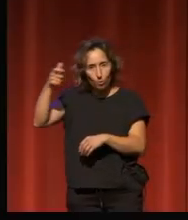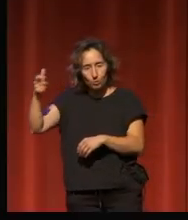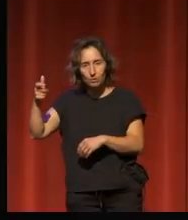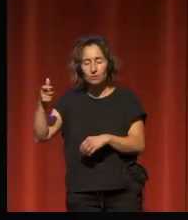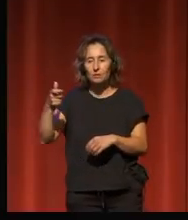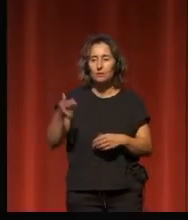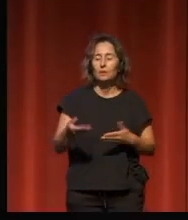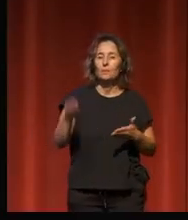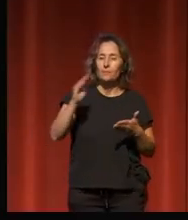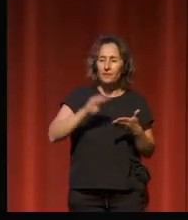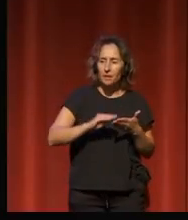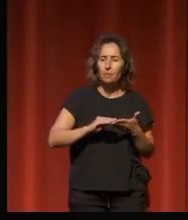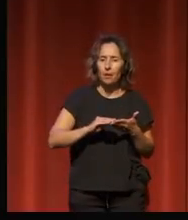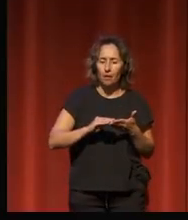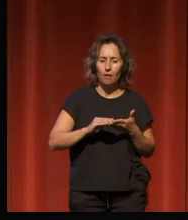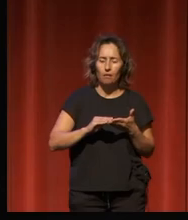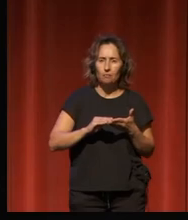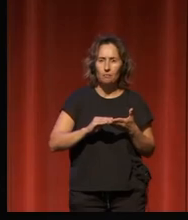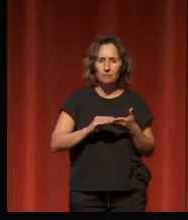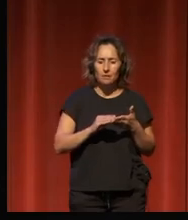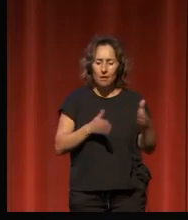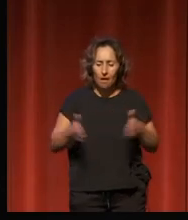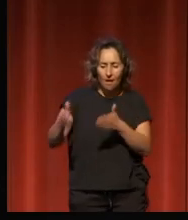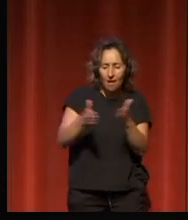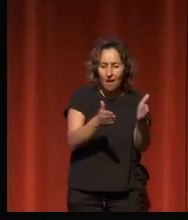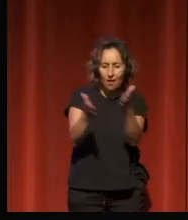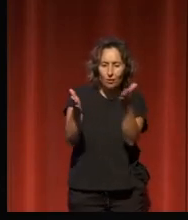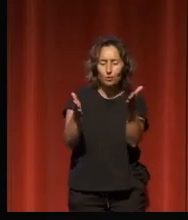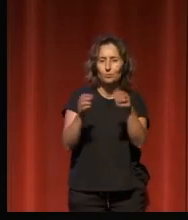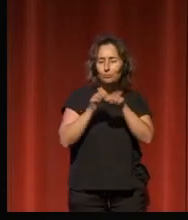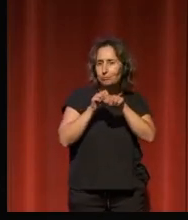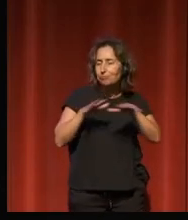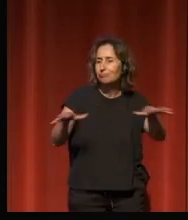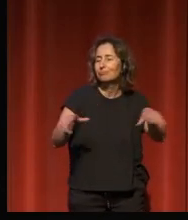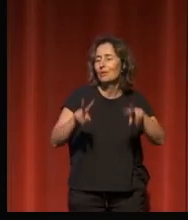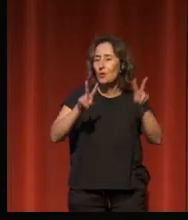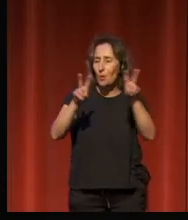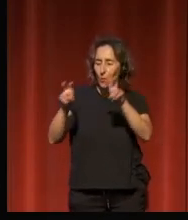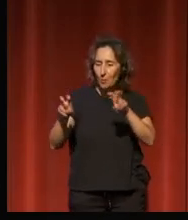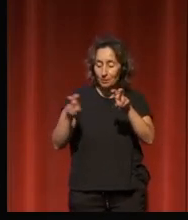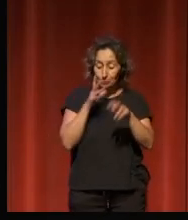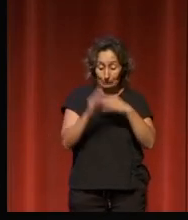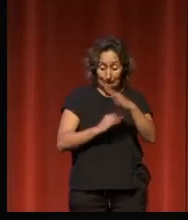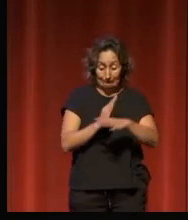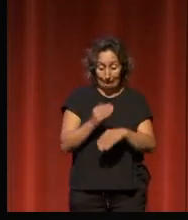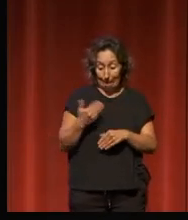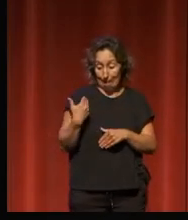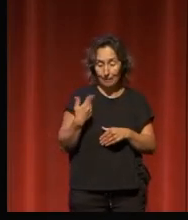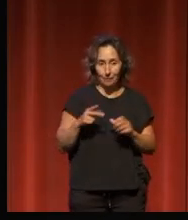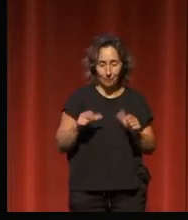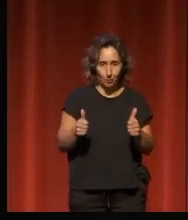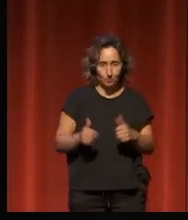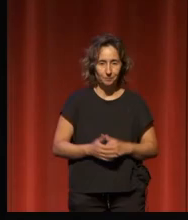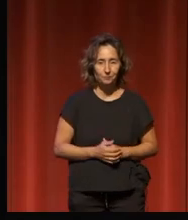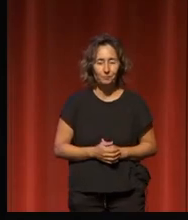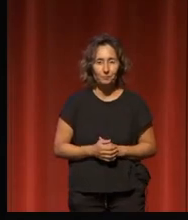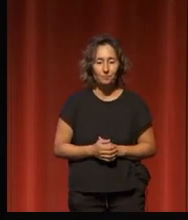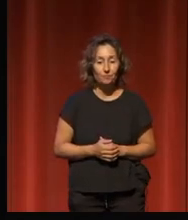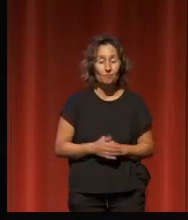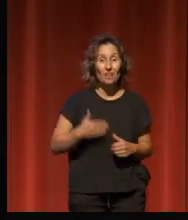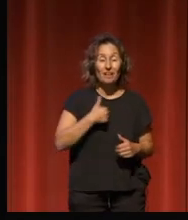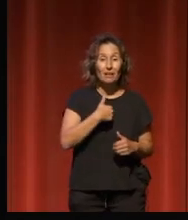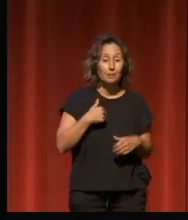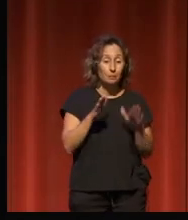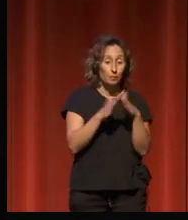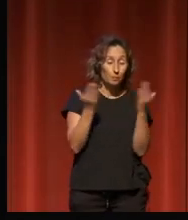además vamos a ir extendiendo con nuevas rutas en esta nueva legislatura que acaba de comenzar el papel de las bibliotecas y la cultura